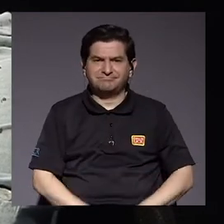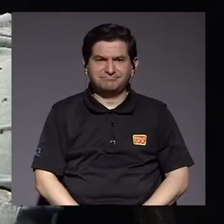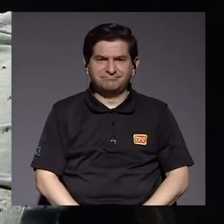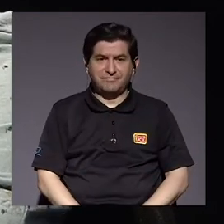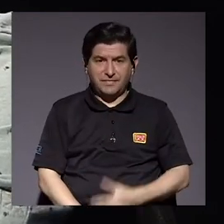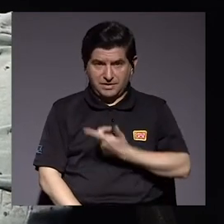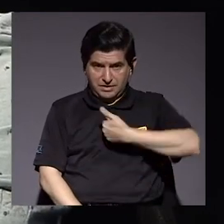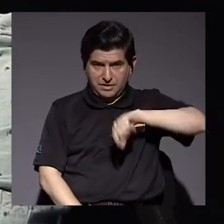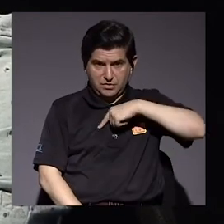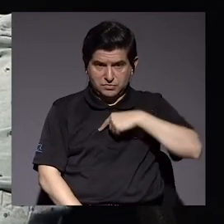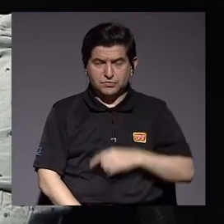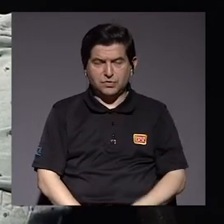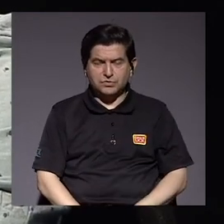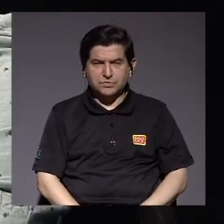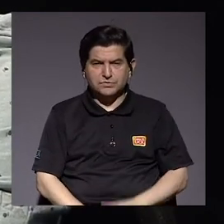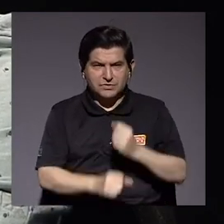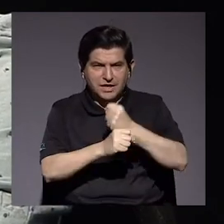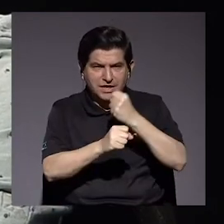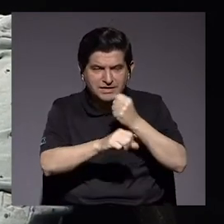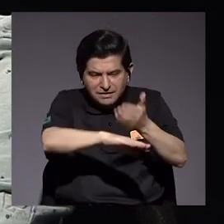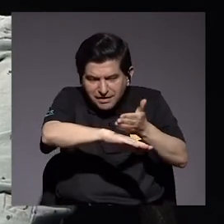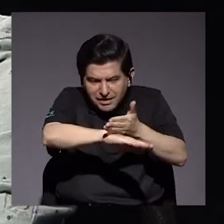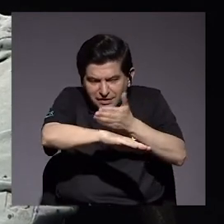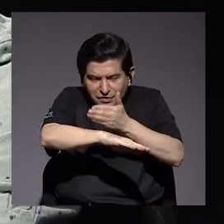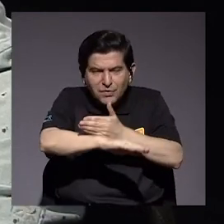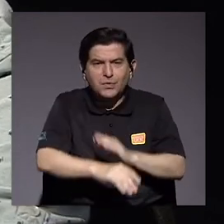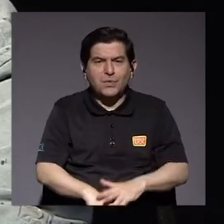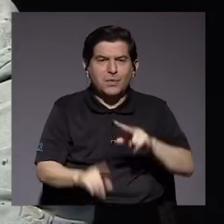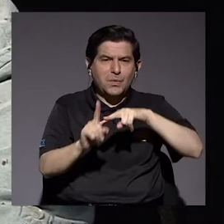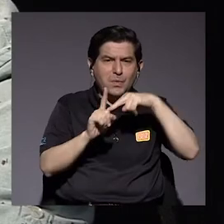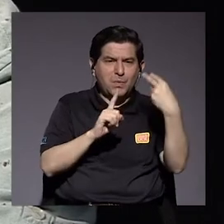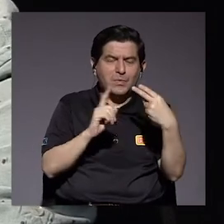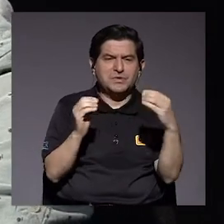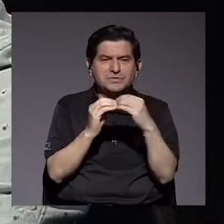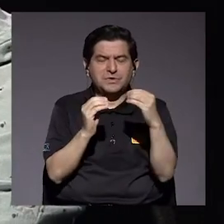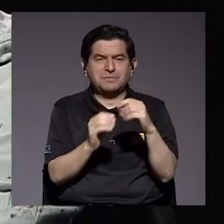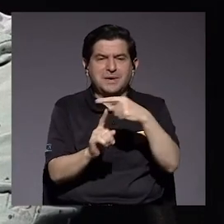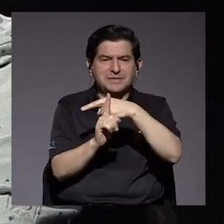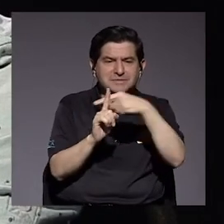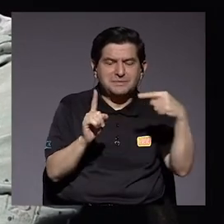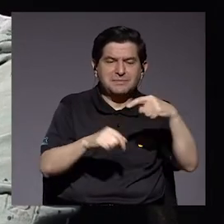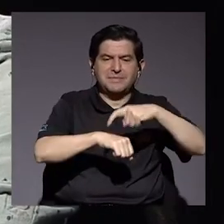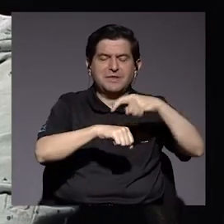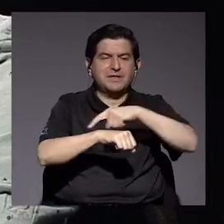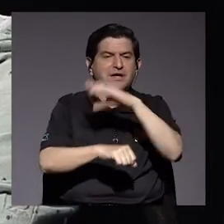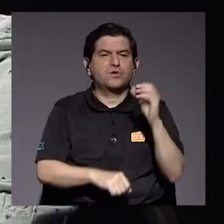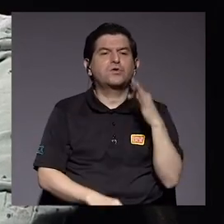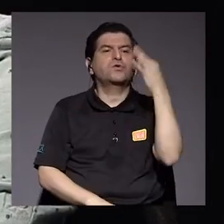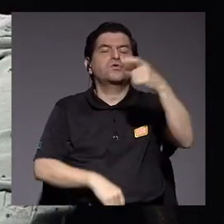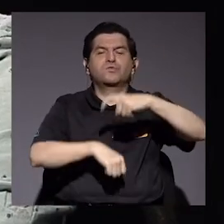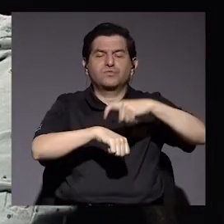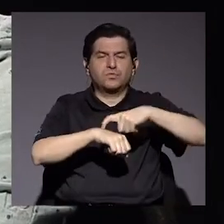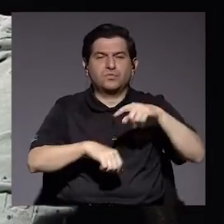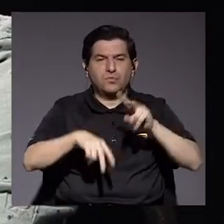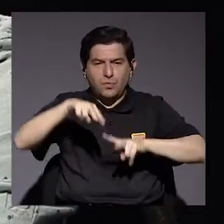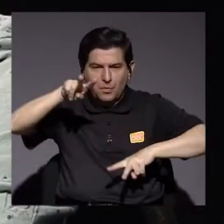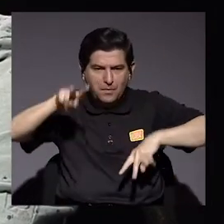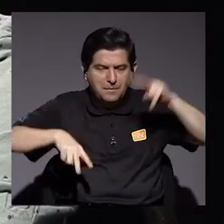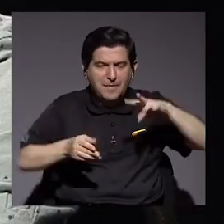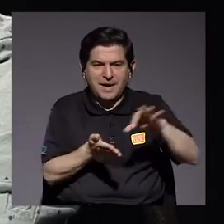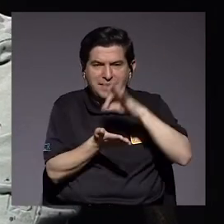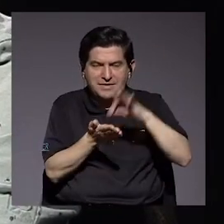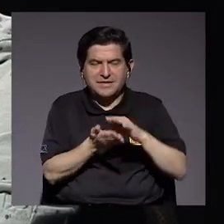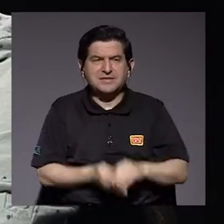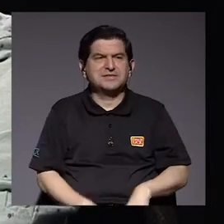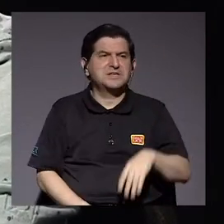bueno, nosotros como mejoradores tenemos que tener una visión un poco más a mediano y largo plazo. Generar una variedad, en el caso de frijol, toma